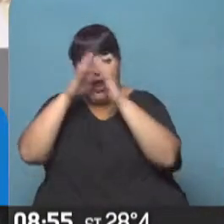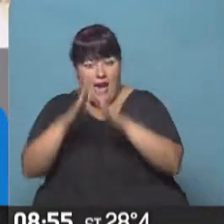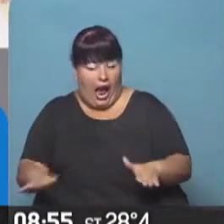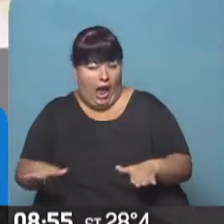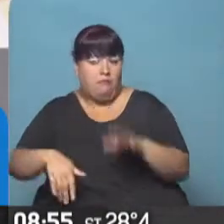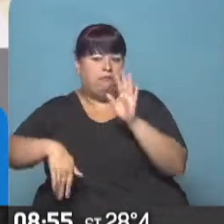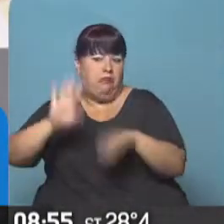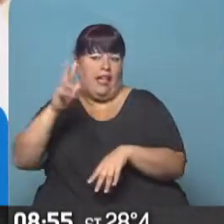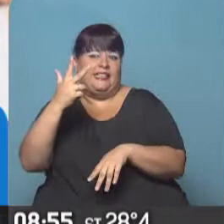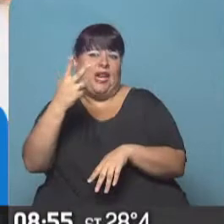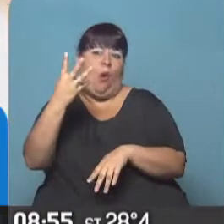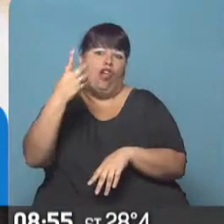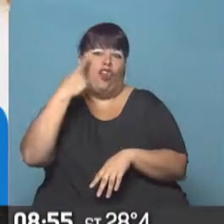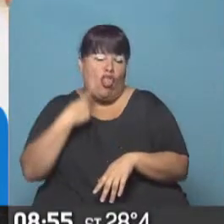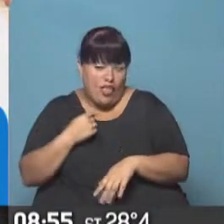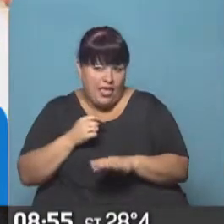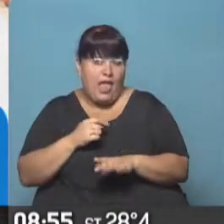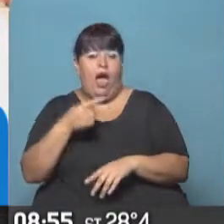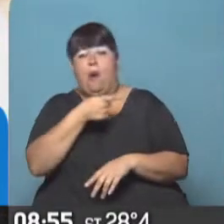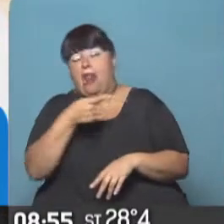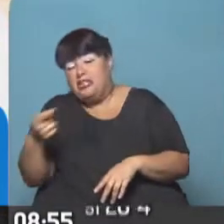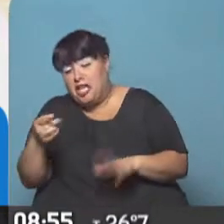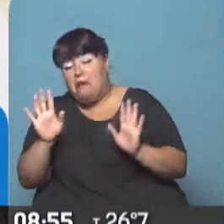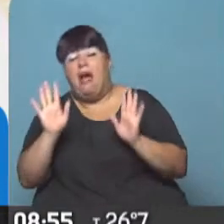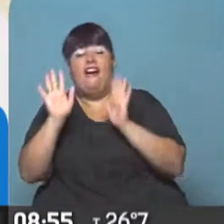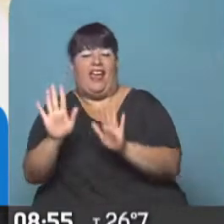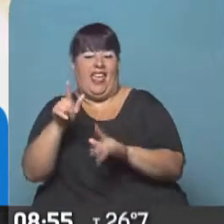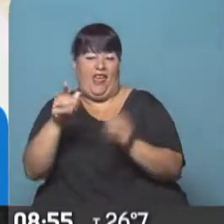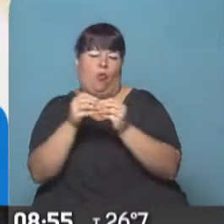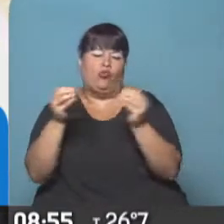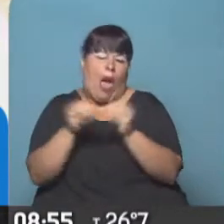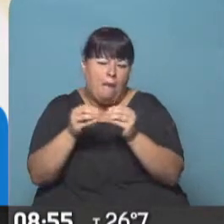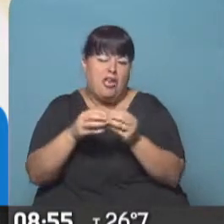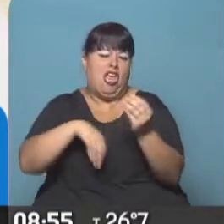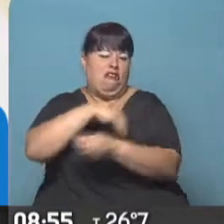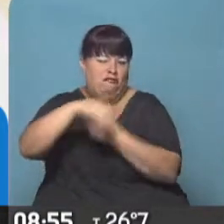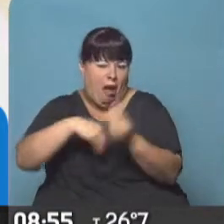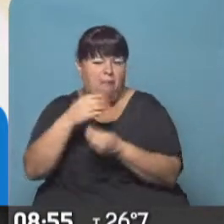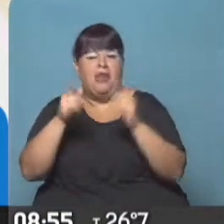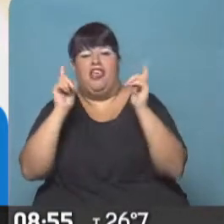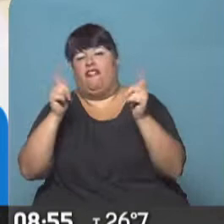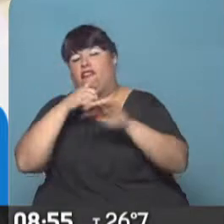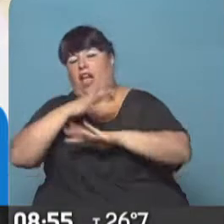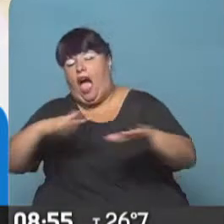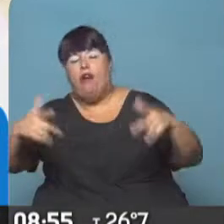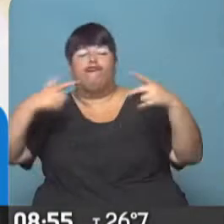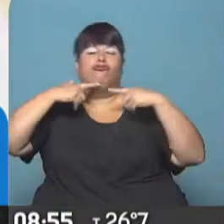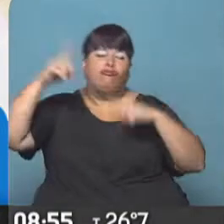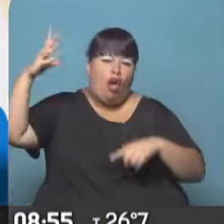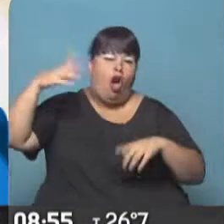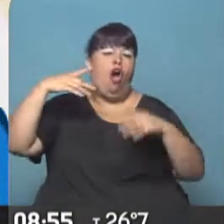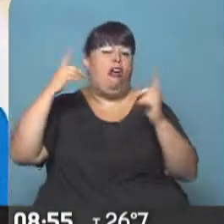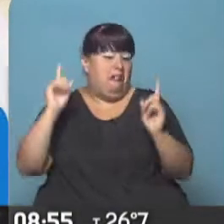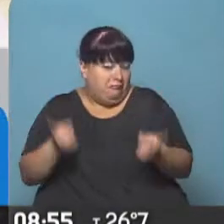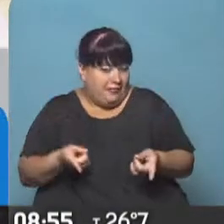más de tres o cuatro días o una semana para pasar así con amigos en familia disfrutar del agua el sol y también